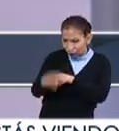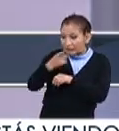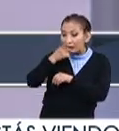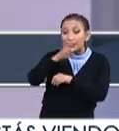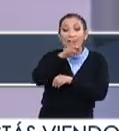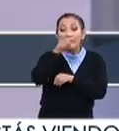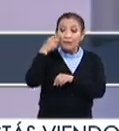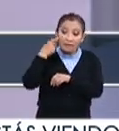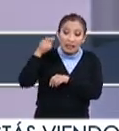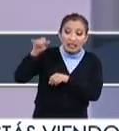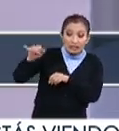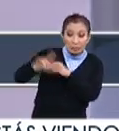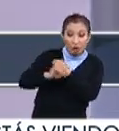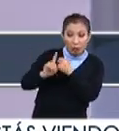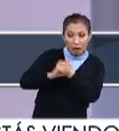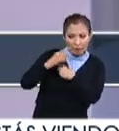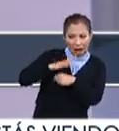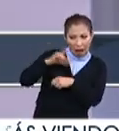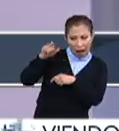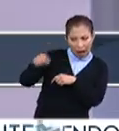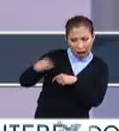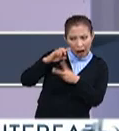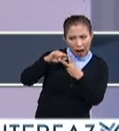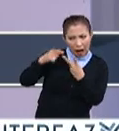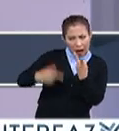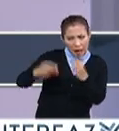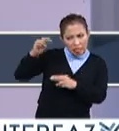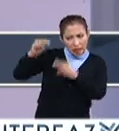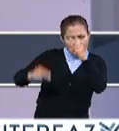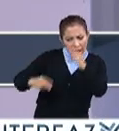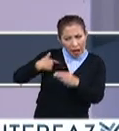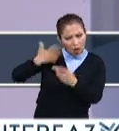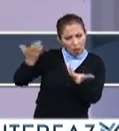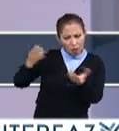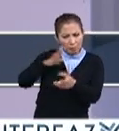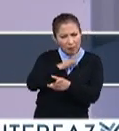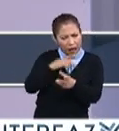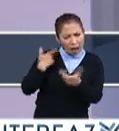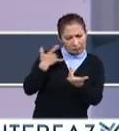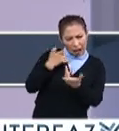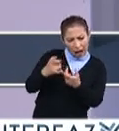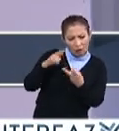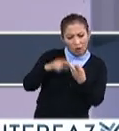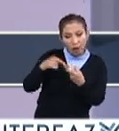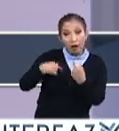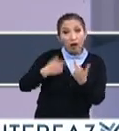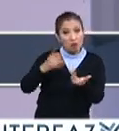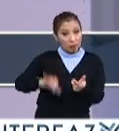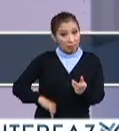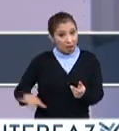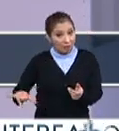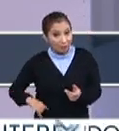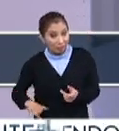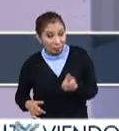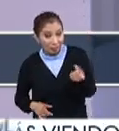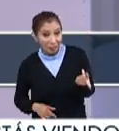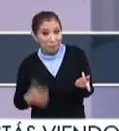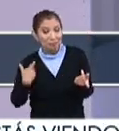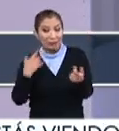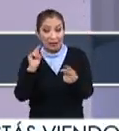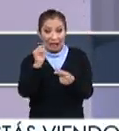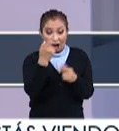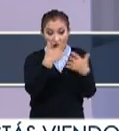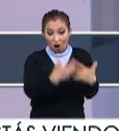dice, ¿sabes qué? Si tienes algún problemita, tienes ciertos niveles que no están correctos. Entonces es muy interesante porque es